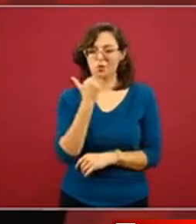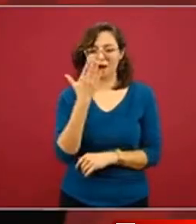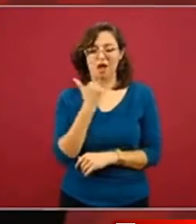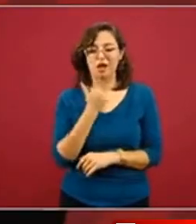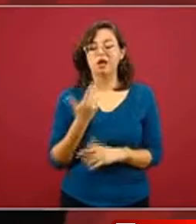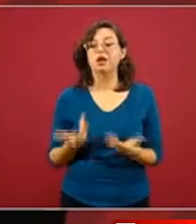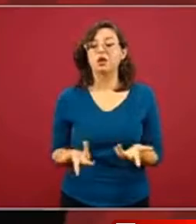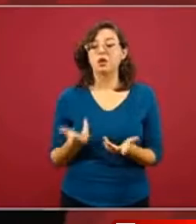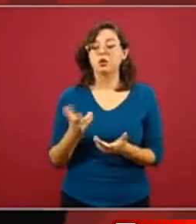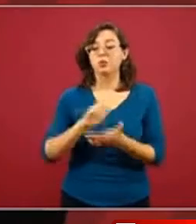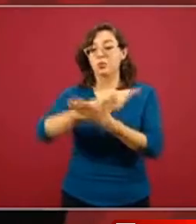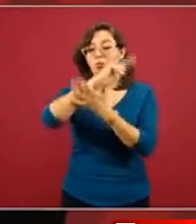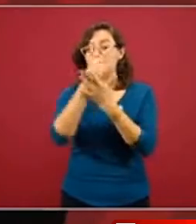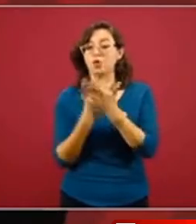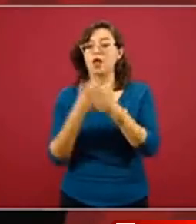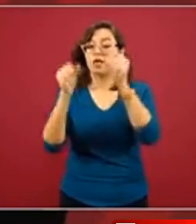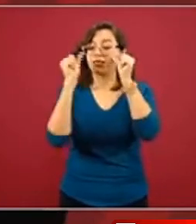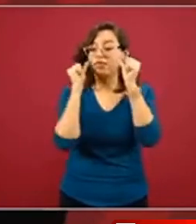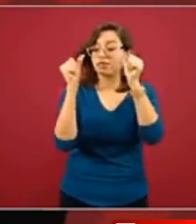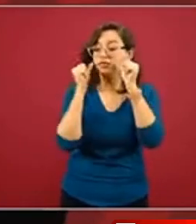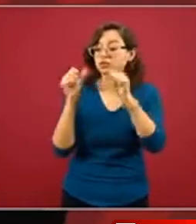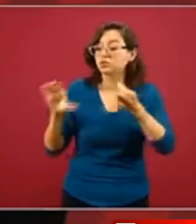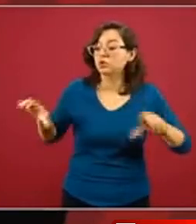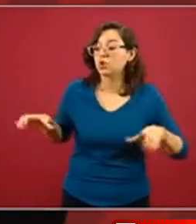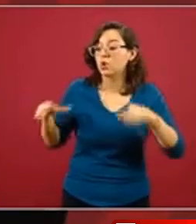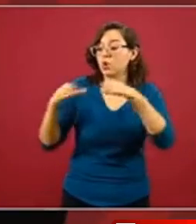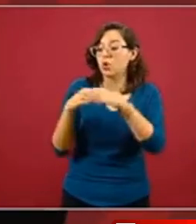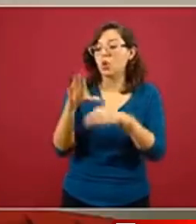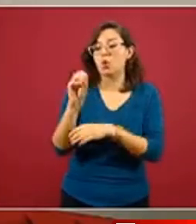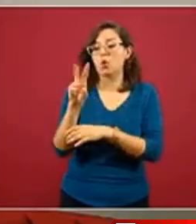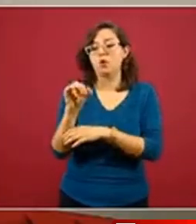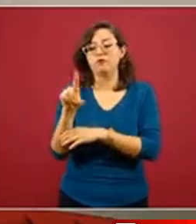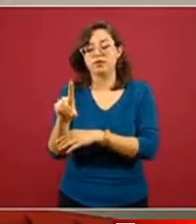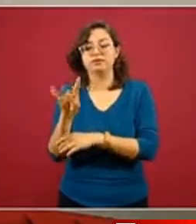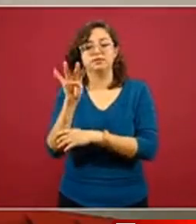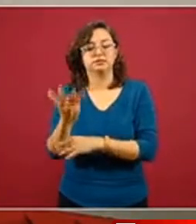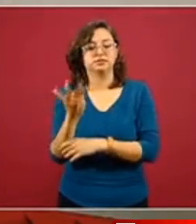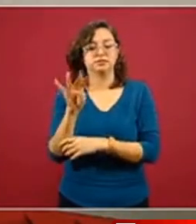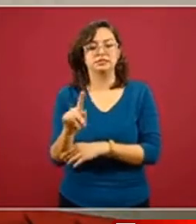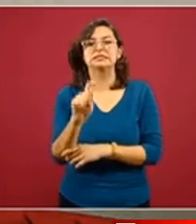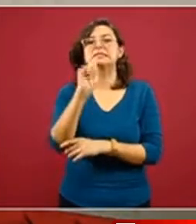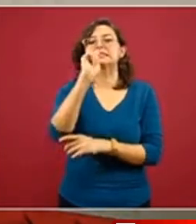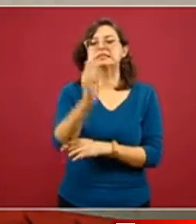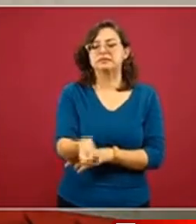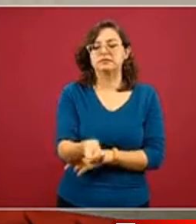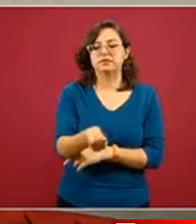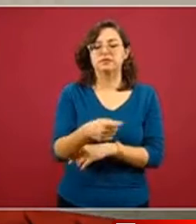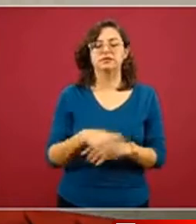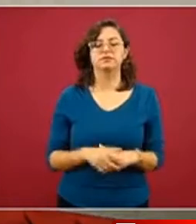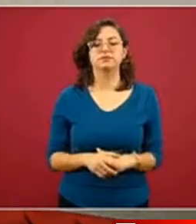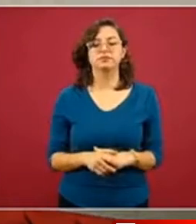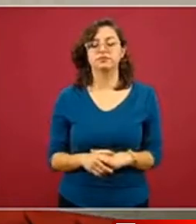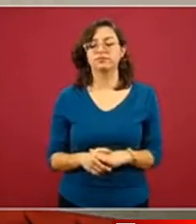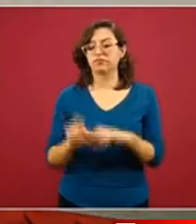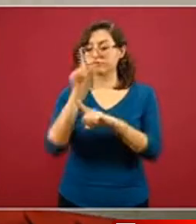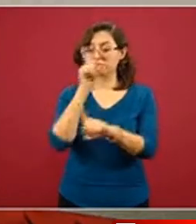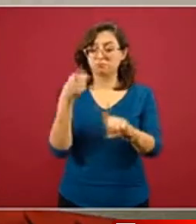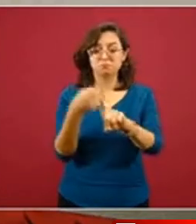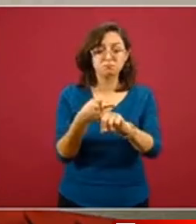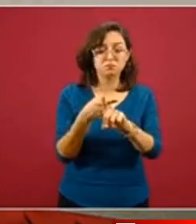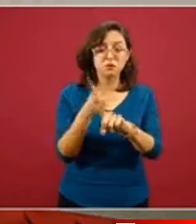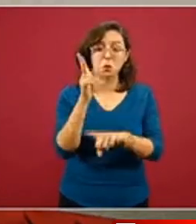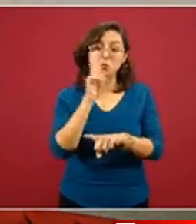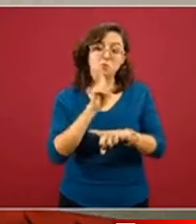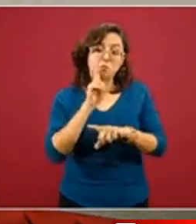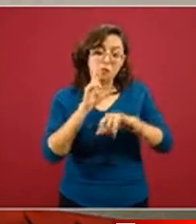programa integral de atención comunitaria de COVID-19. ¿Esto qué quiere decir? Que no se trata, el objetivo no es hacer pruebas,